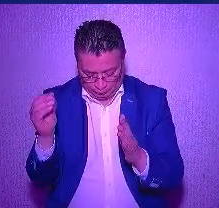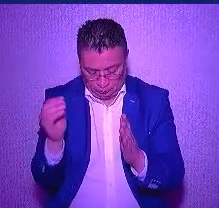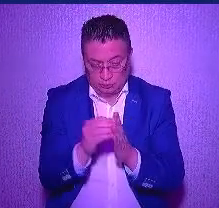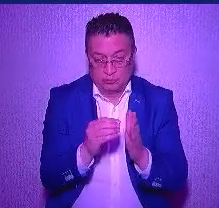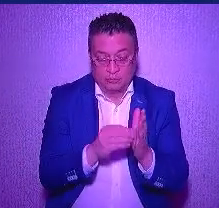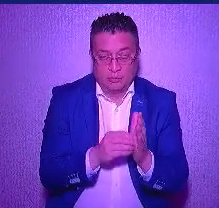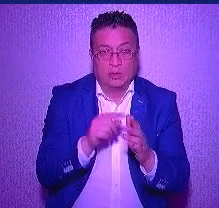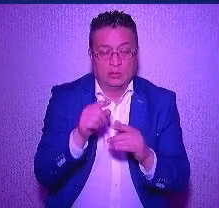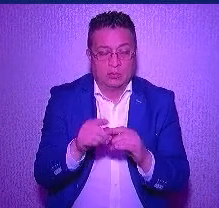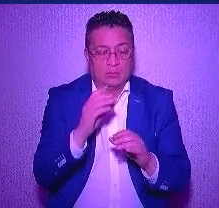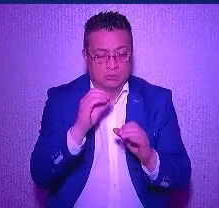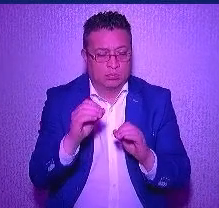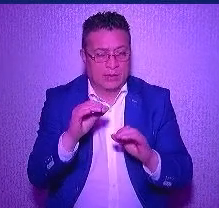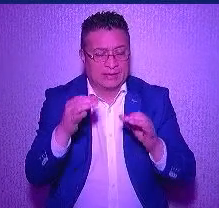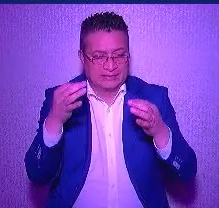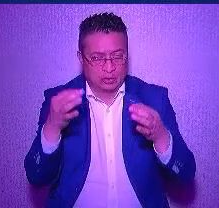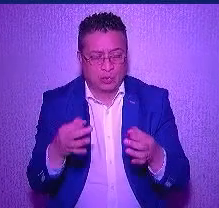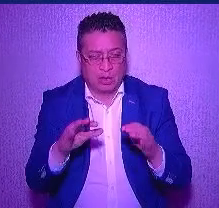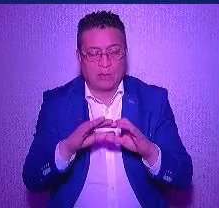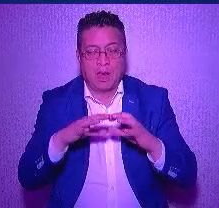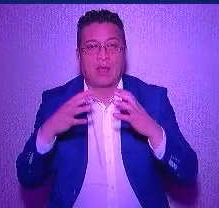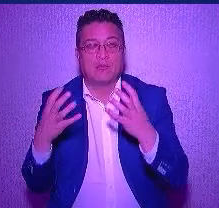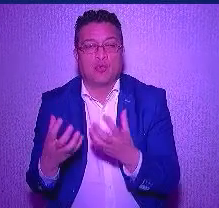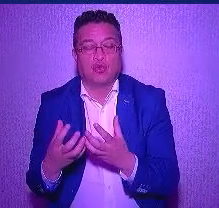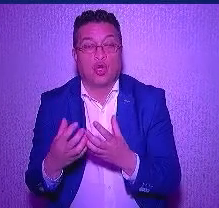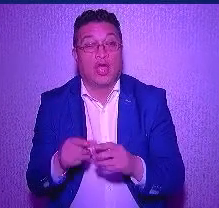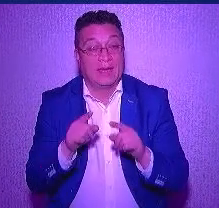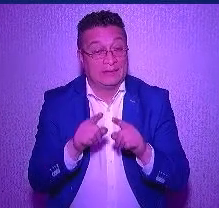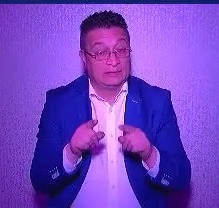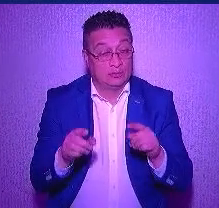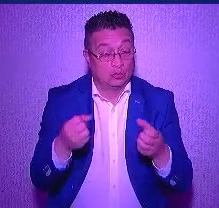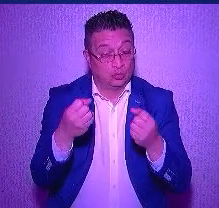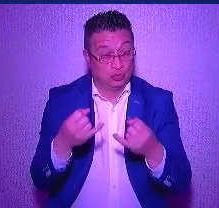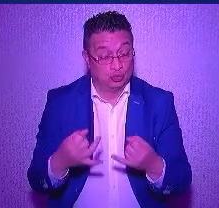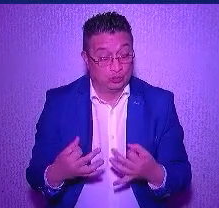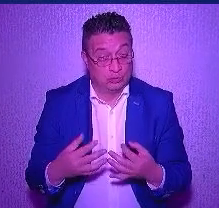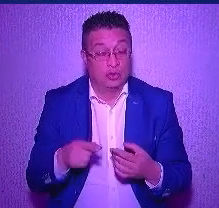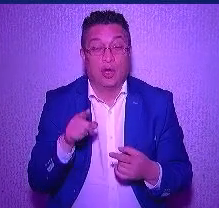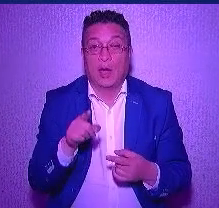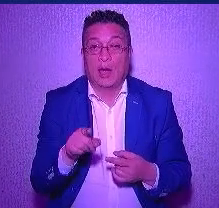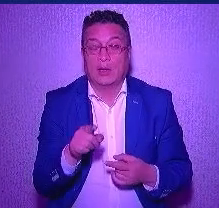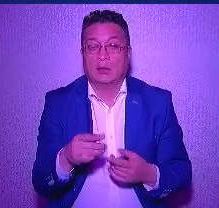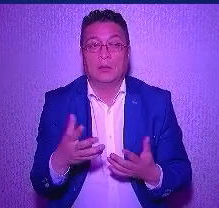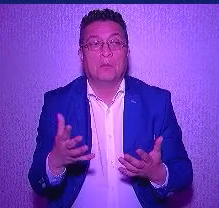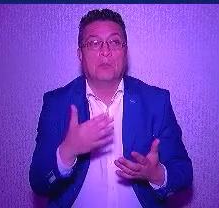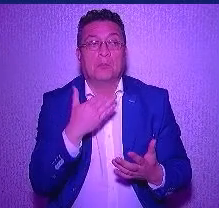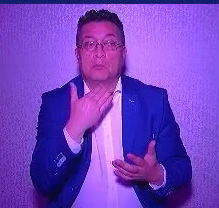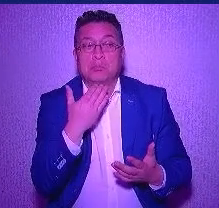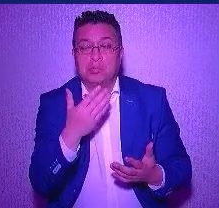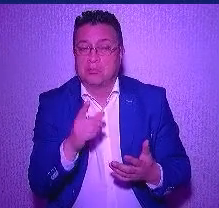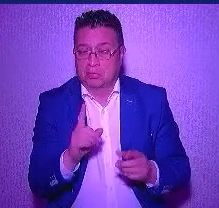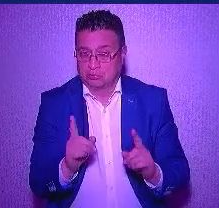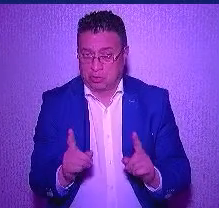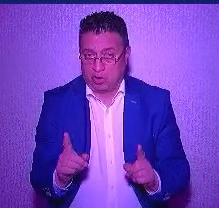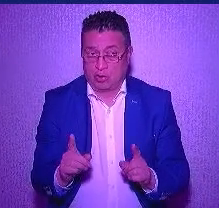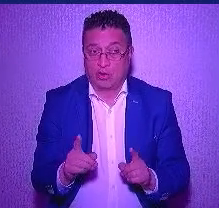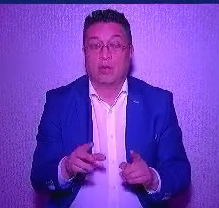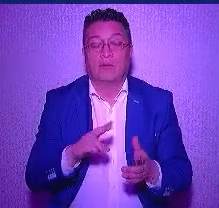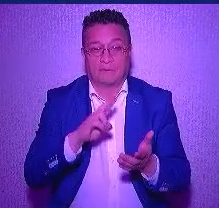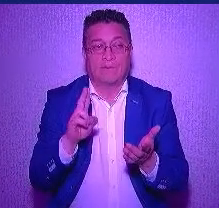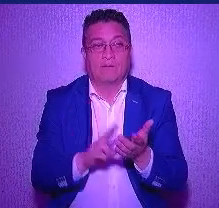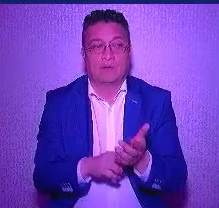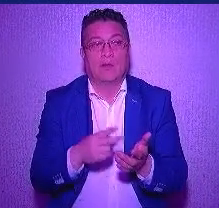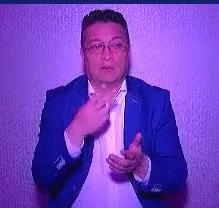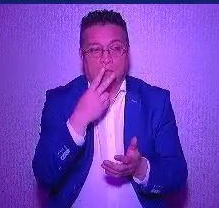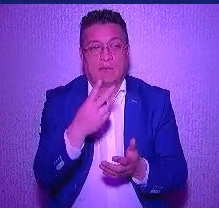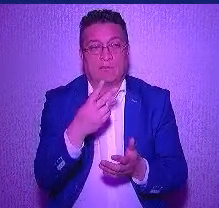telemetría de seguridad en el mundo estos números no están ahí por nada en realidad lo vemos en más de